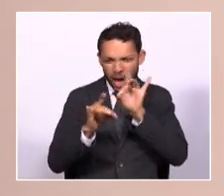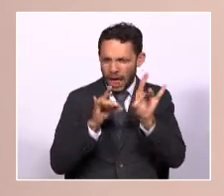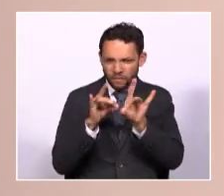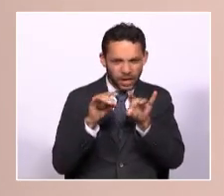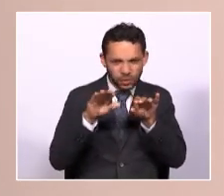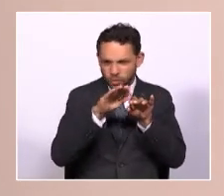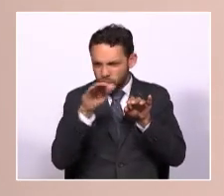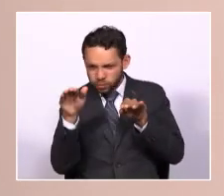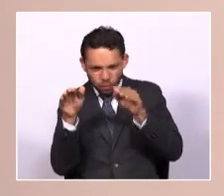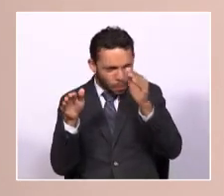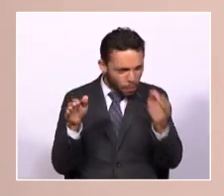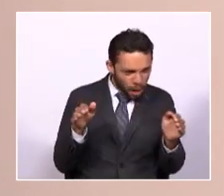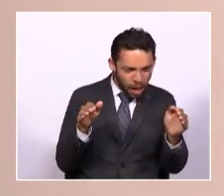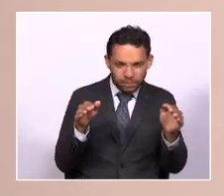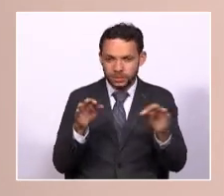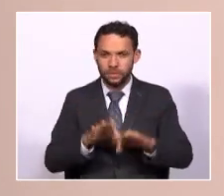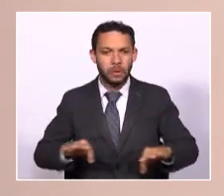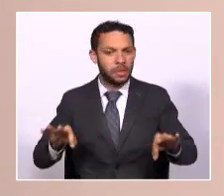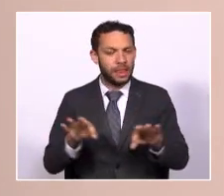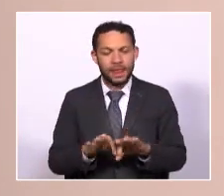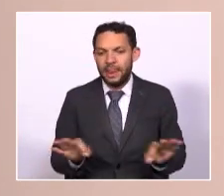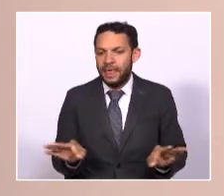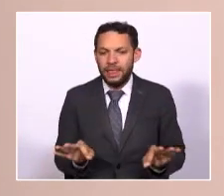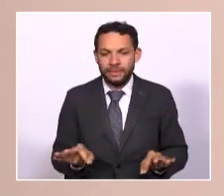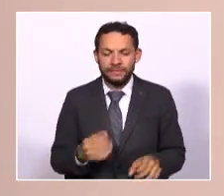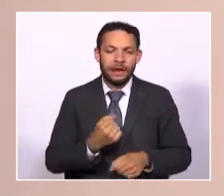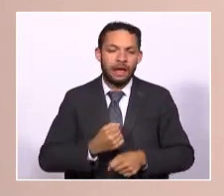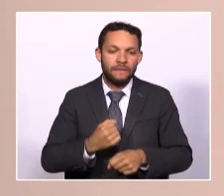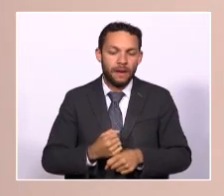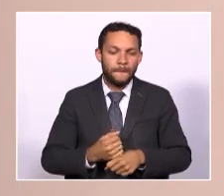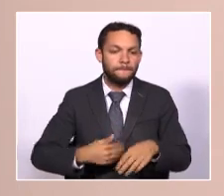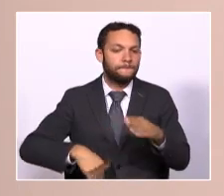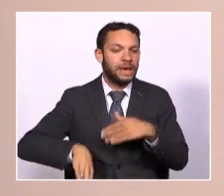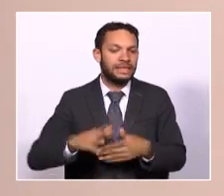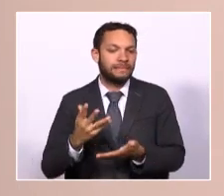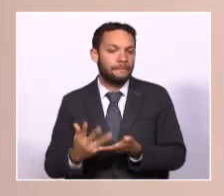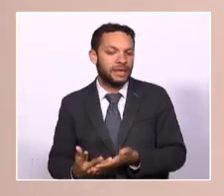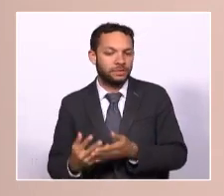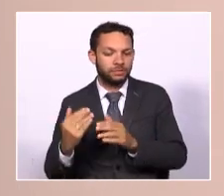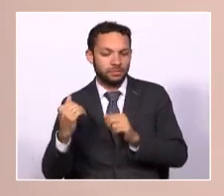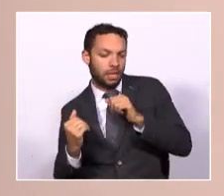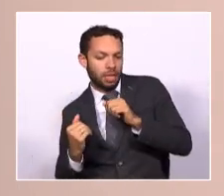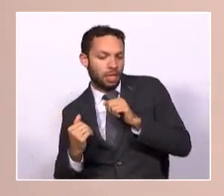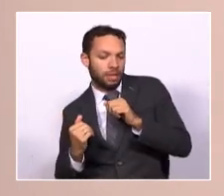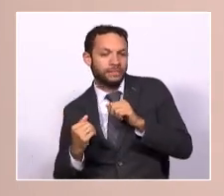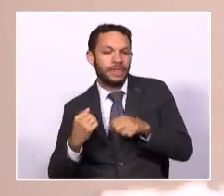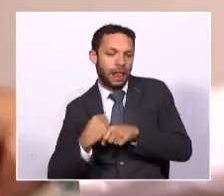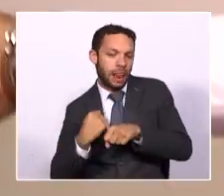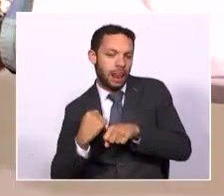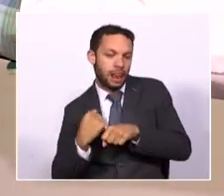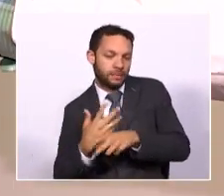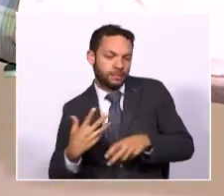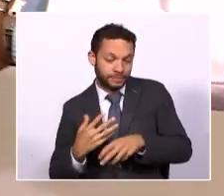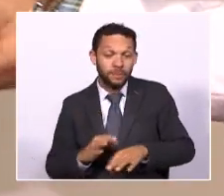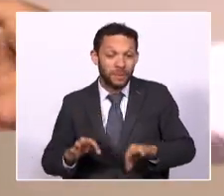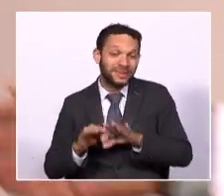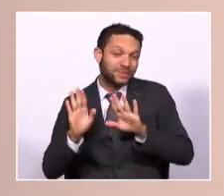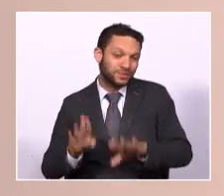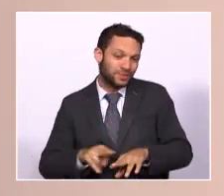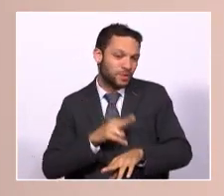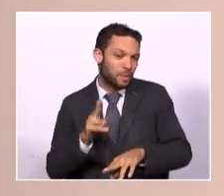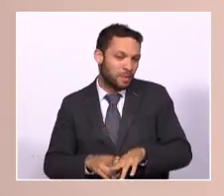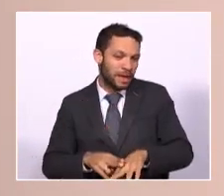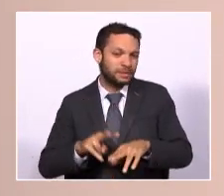para puestos de trabajo educativos. Al extender los brazos hacia adelante, ambos, José, por favor, los 2 brazos, eso es,